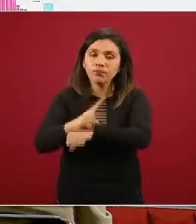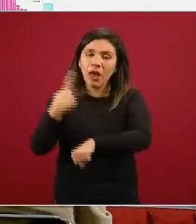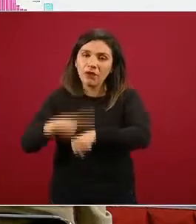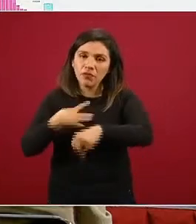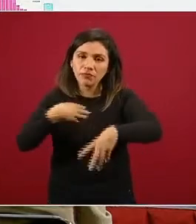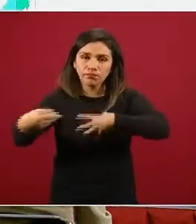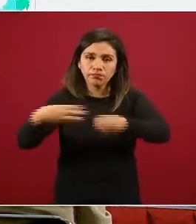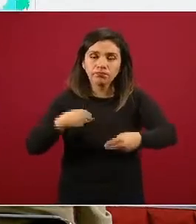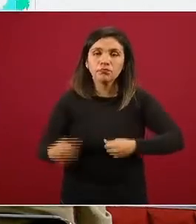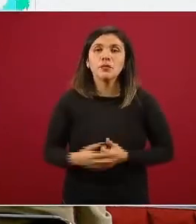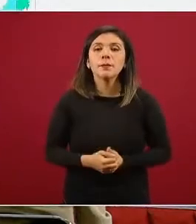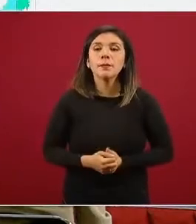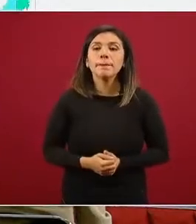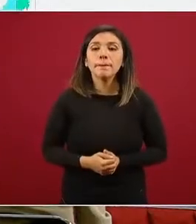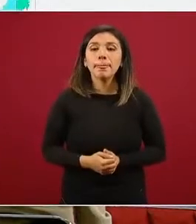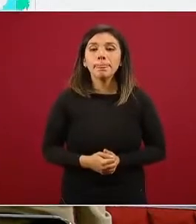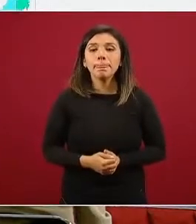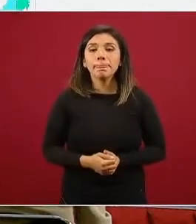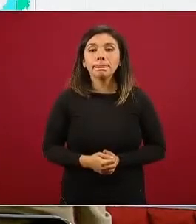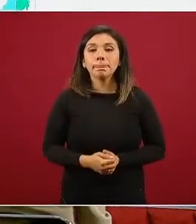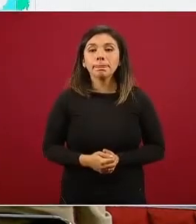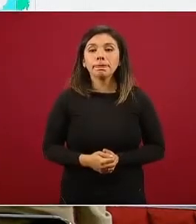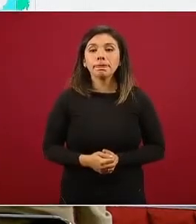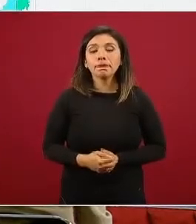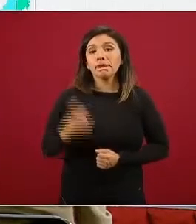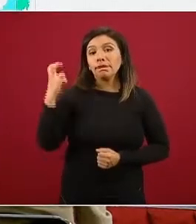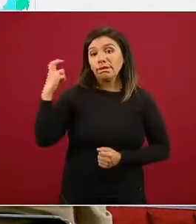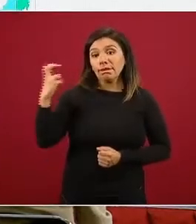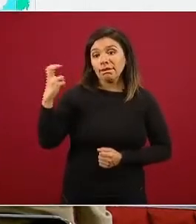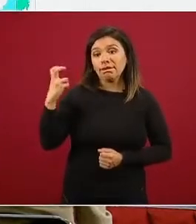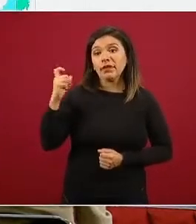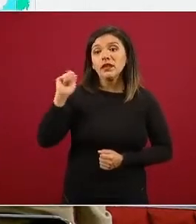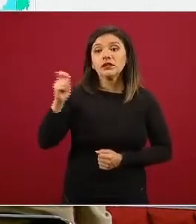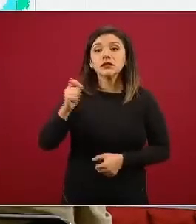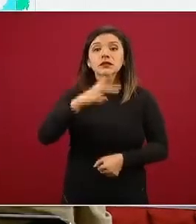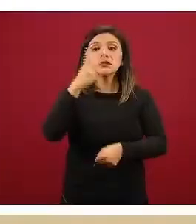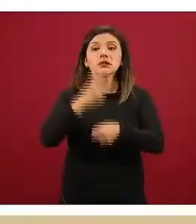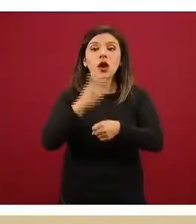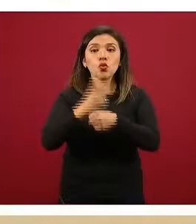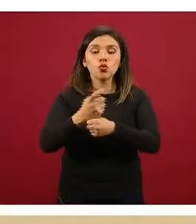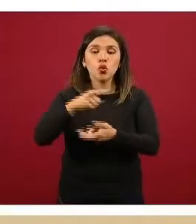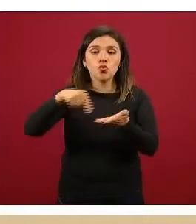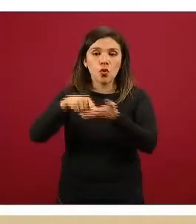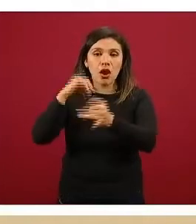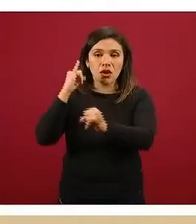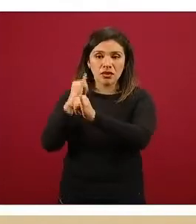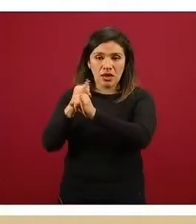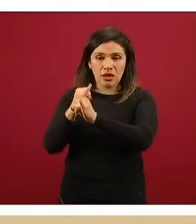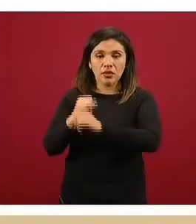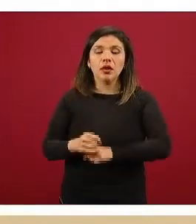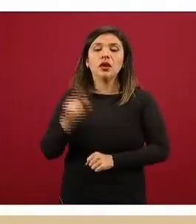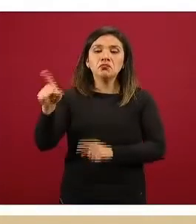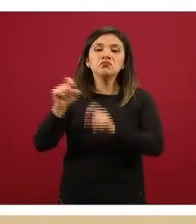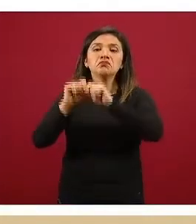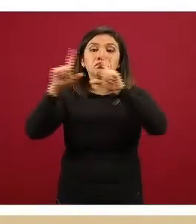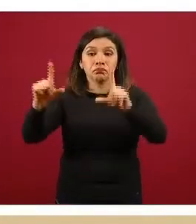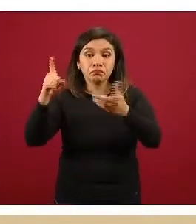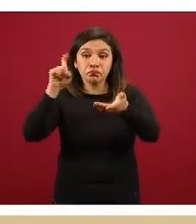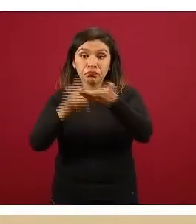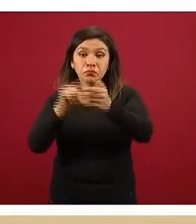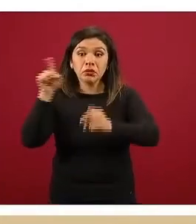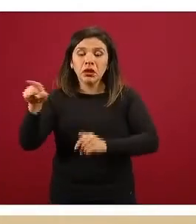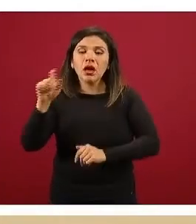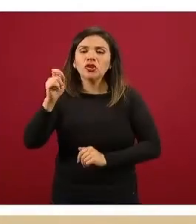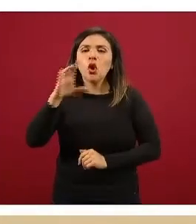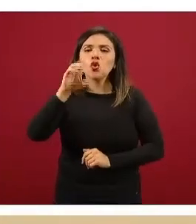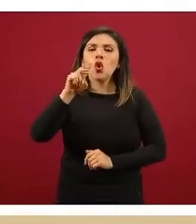Vigilancia Epidemiológica. Este es el segundo sitio. Los lleva, a la hora de dar clic, los lleva